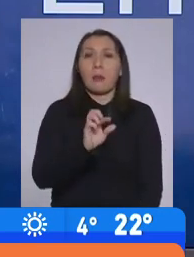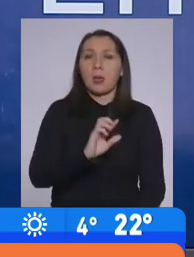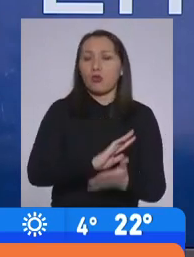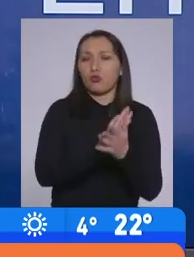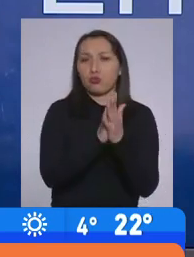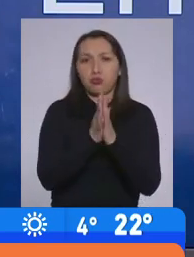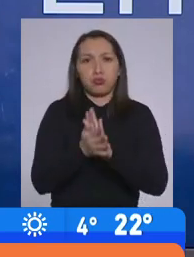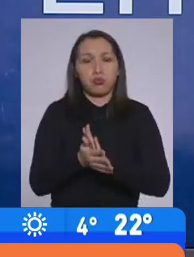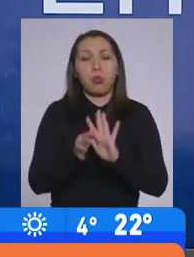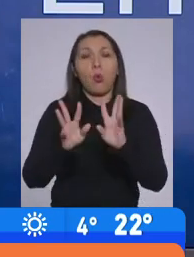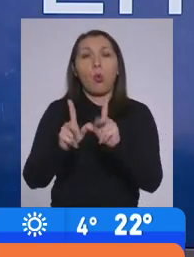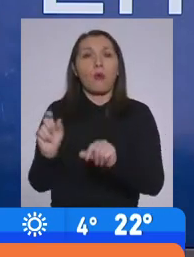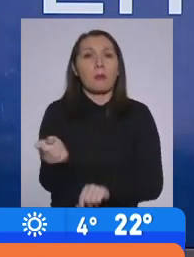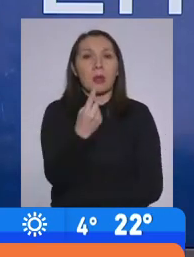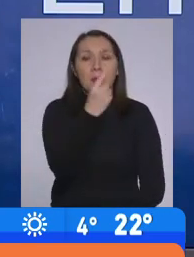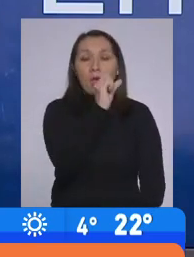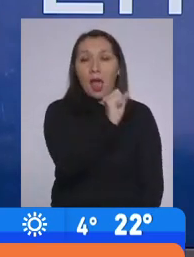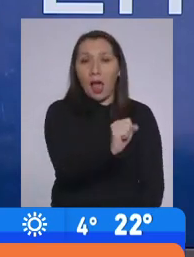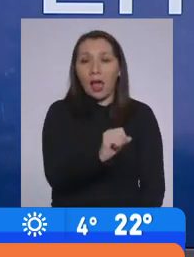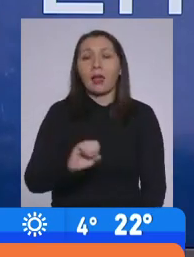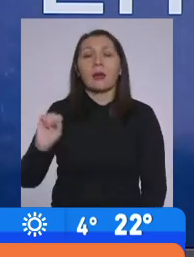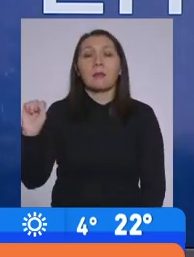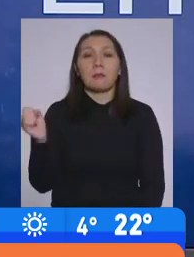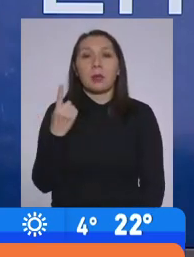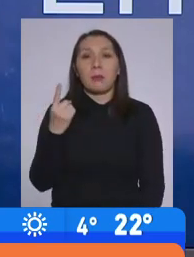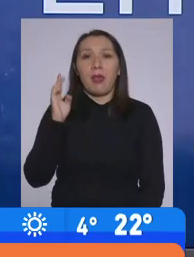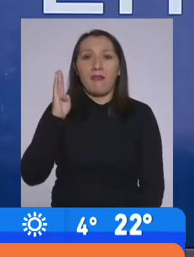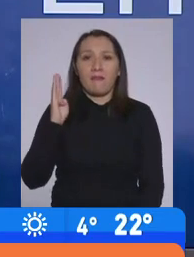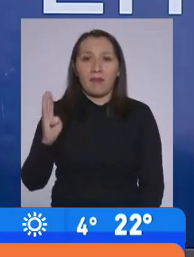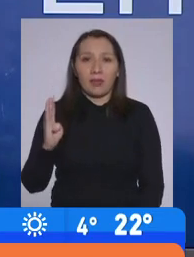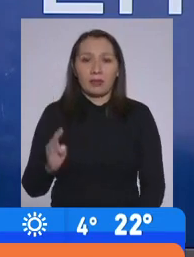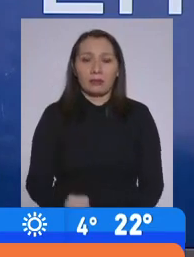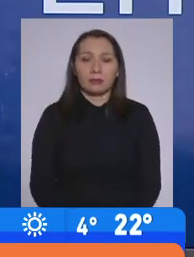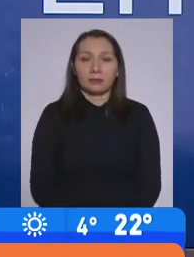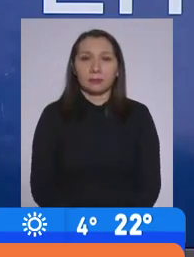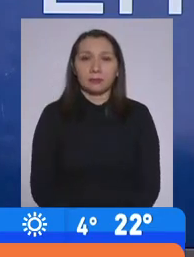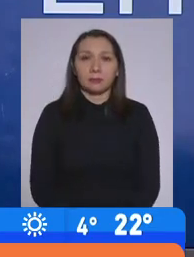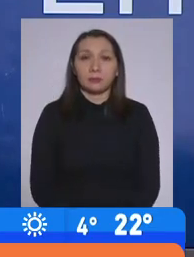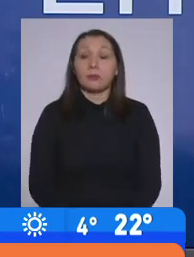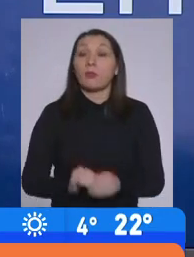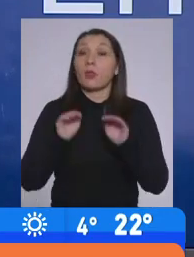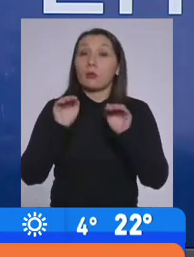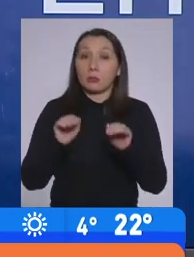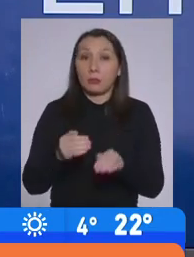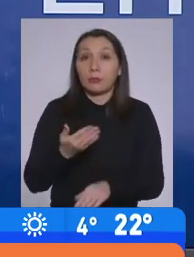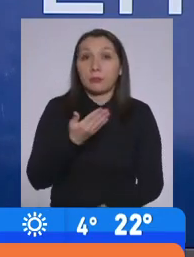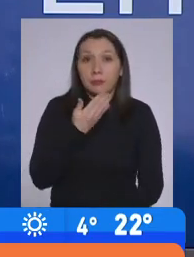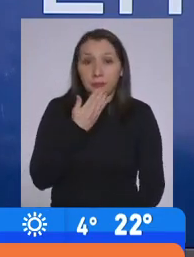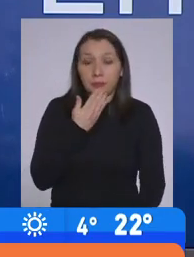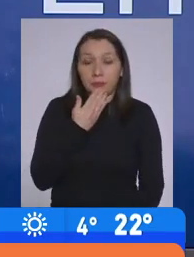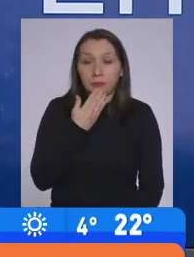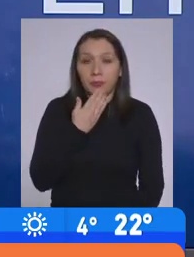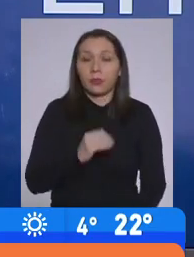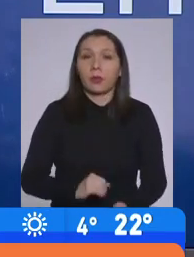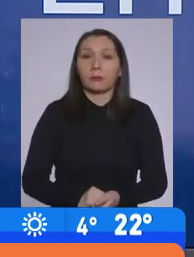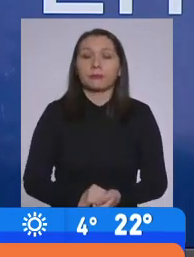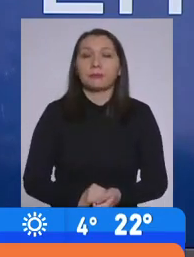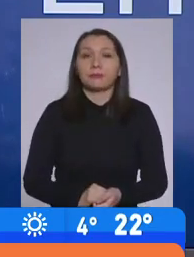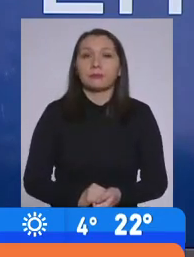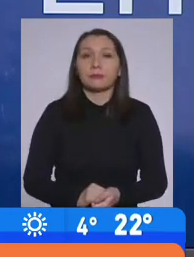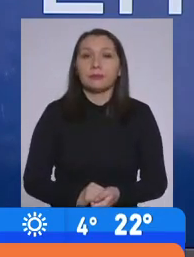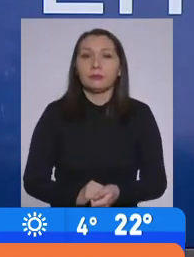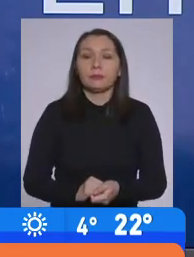clubes de la primera división y de la primera división b asimismo en el caso